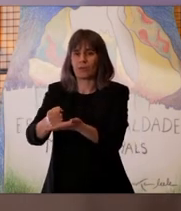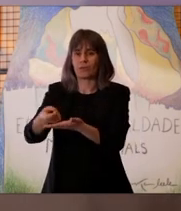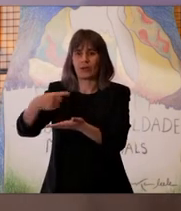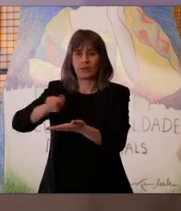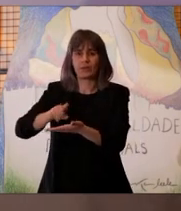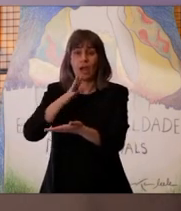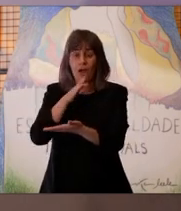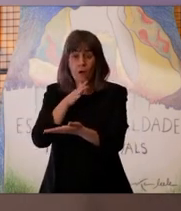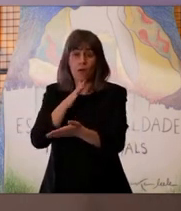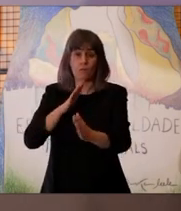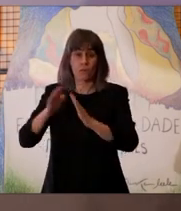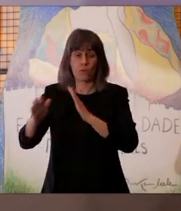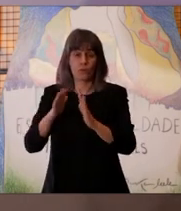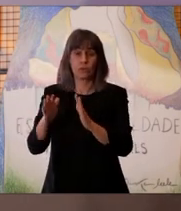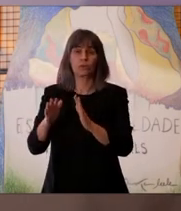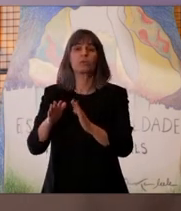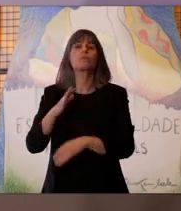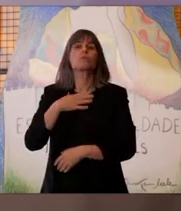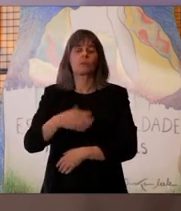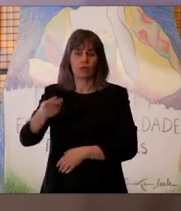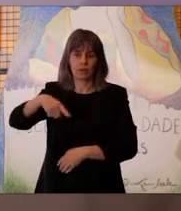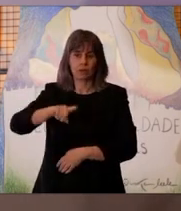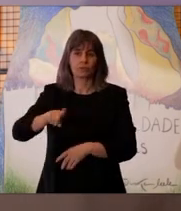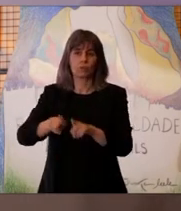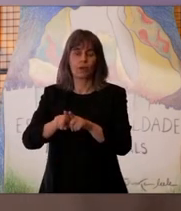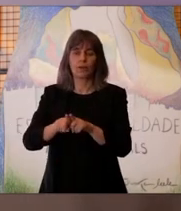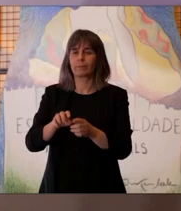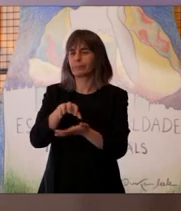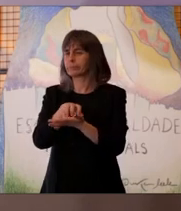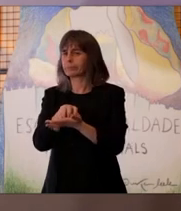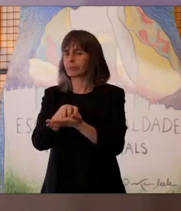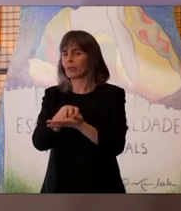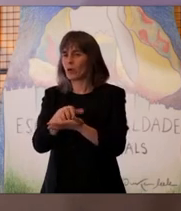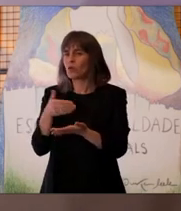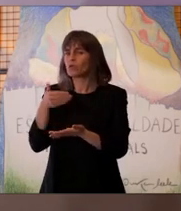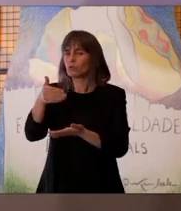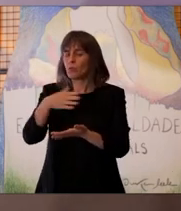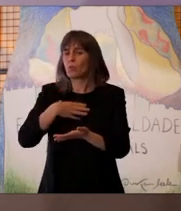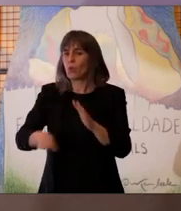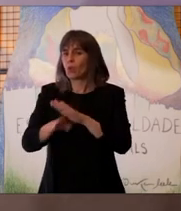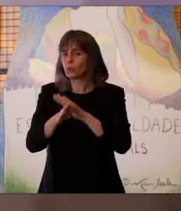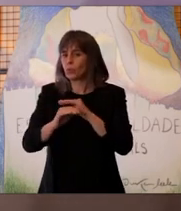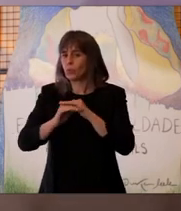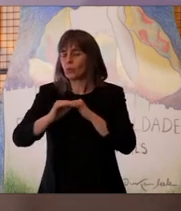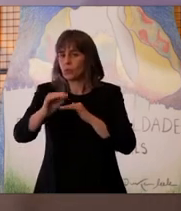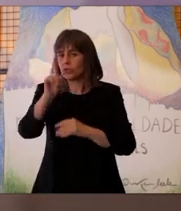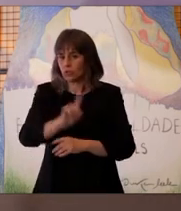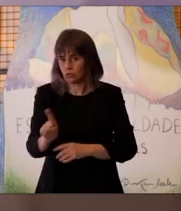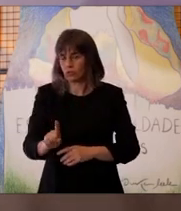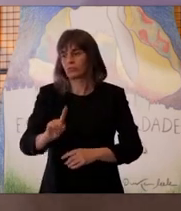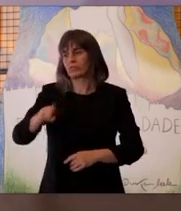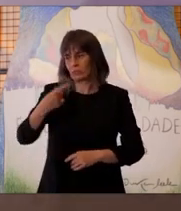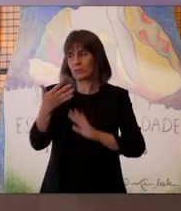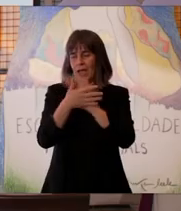en este momento pueden tener cuestionada la posibilidad de mantenerse en el comité Federal hablaremos de